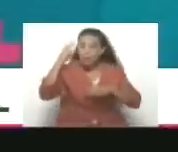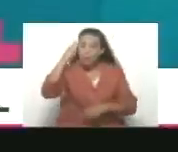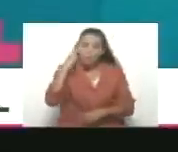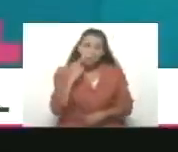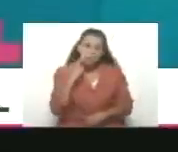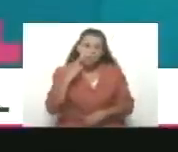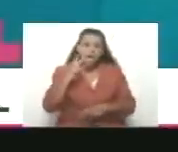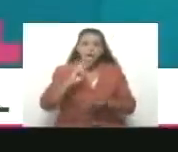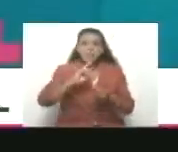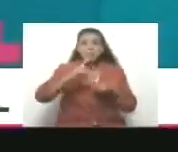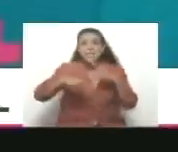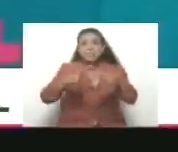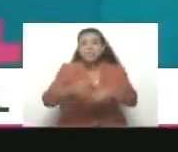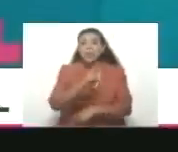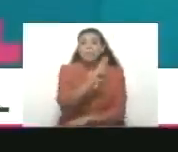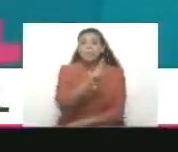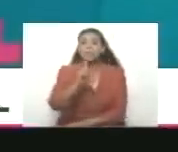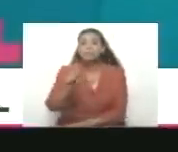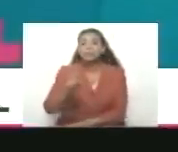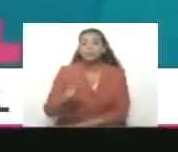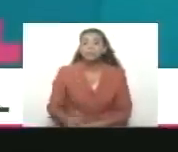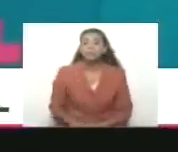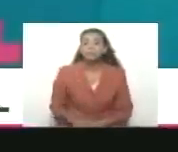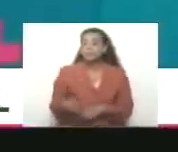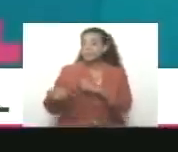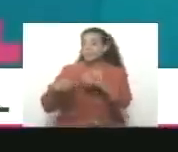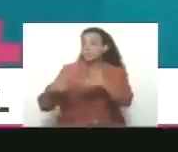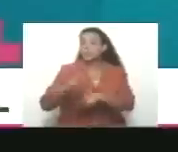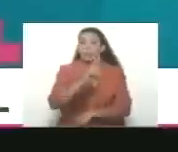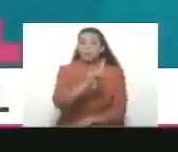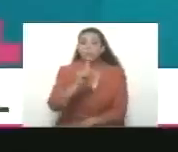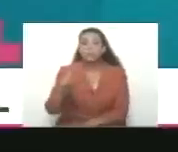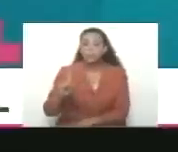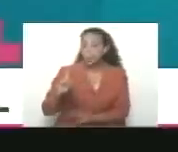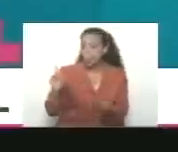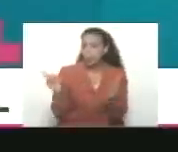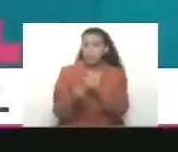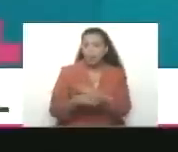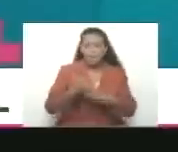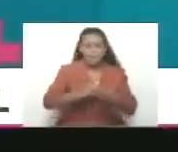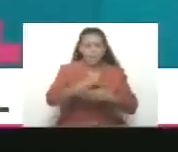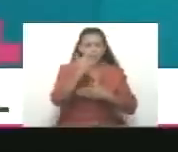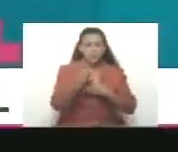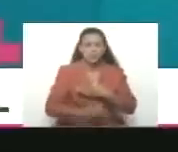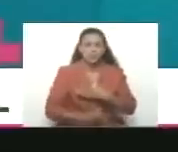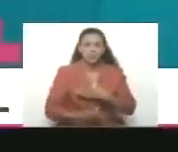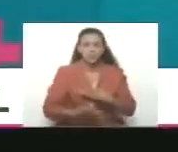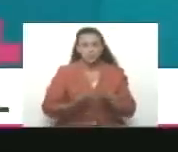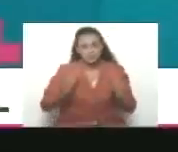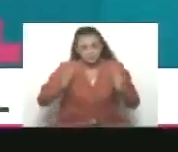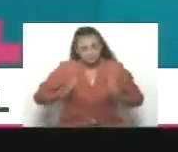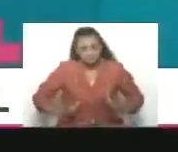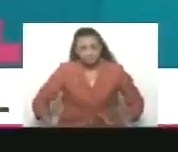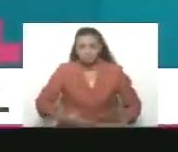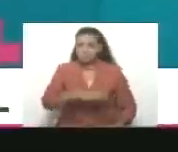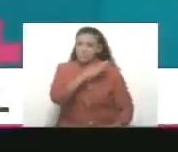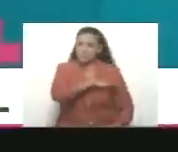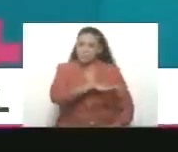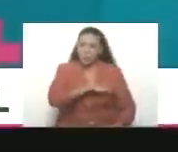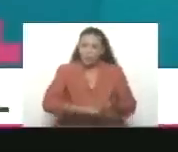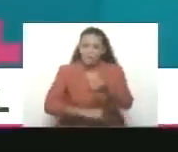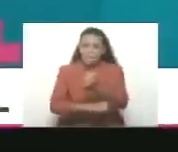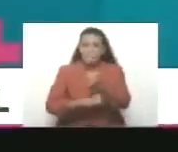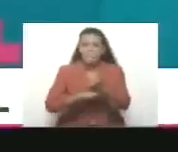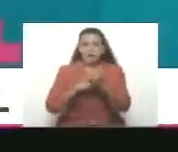del siglo XX convertido en proyecto humanista socialista para el